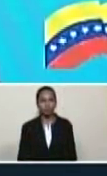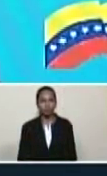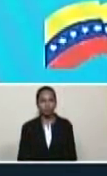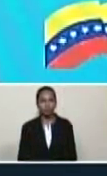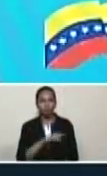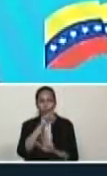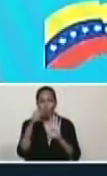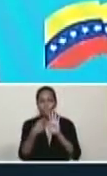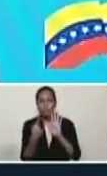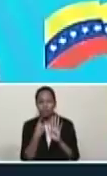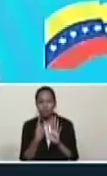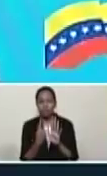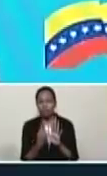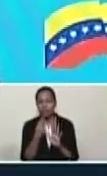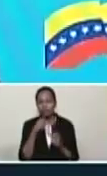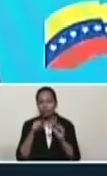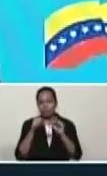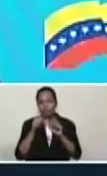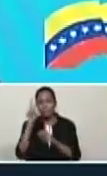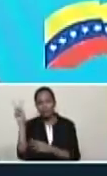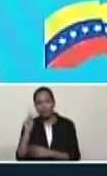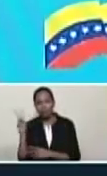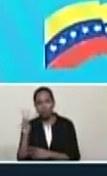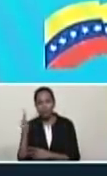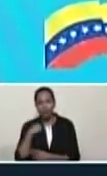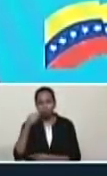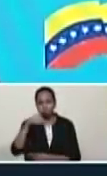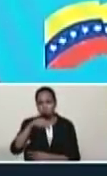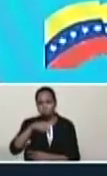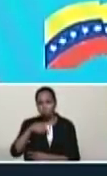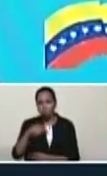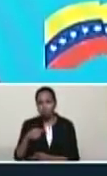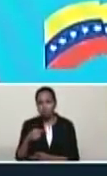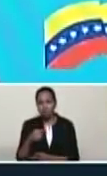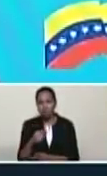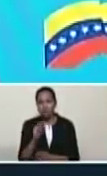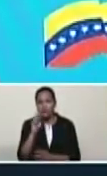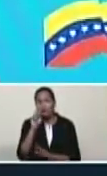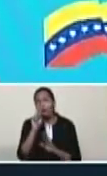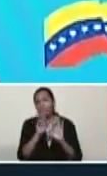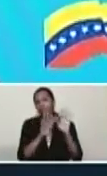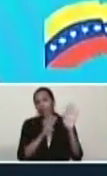entera, de pie y victoriosa Venezuela. Hoy es 12 de abril,